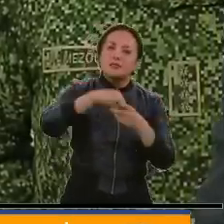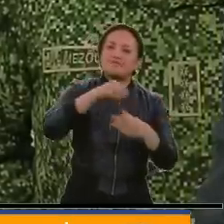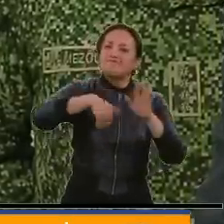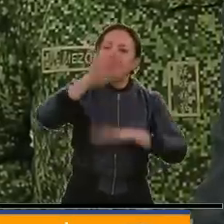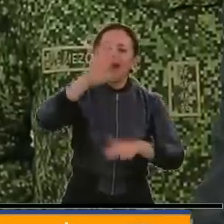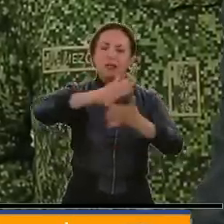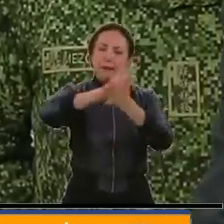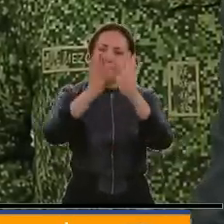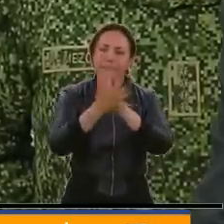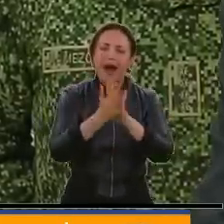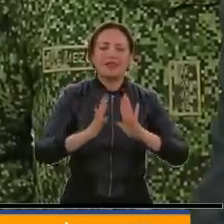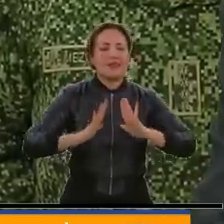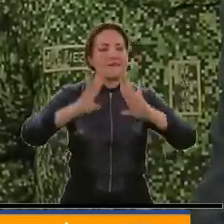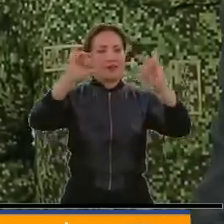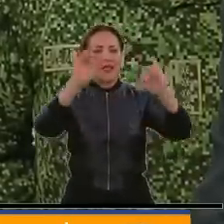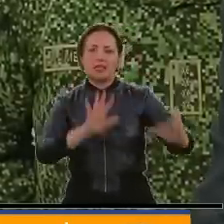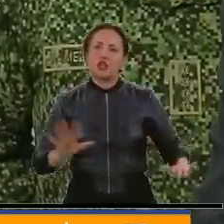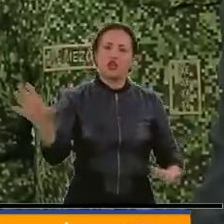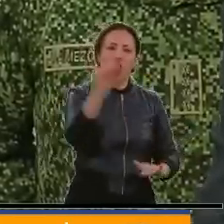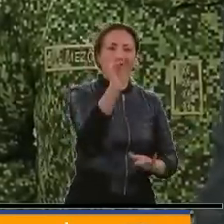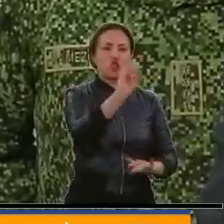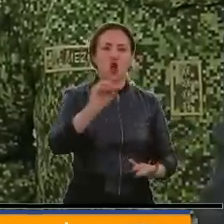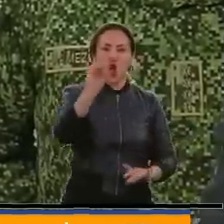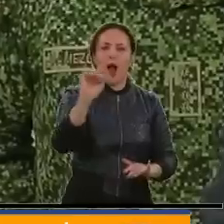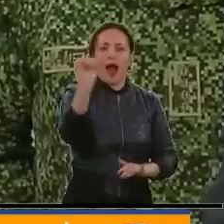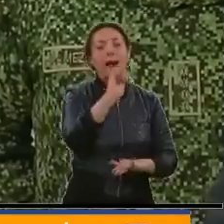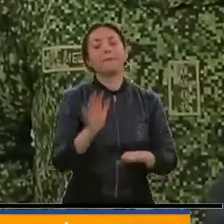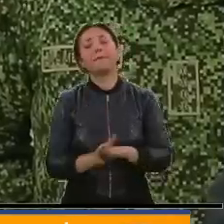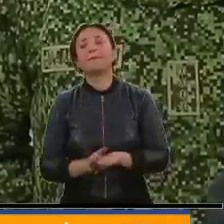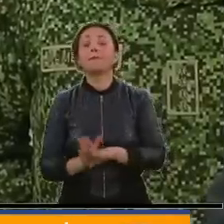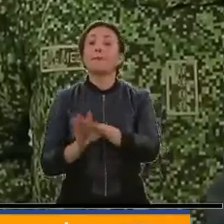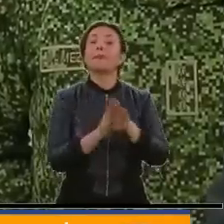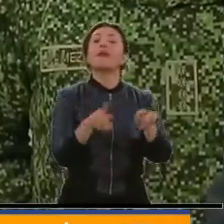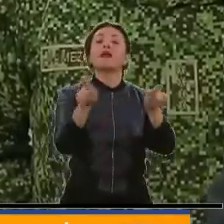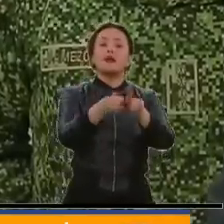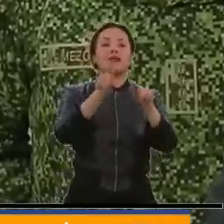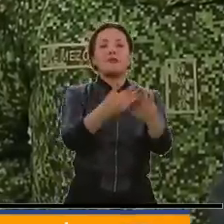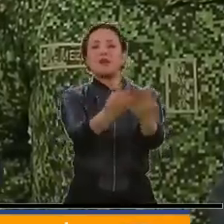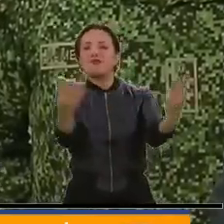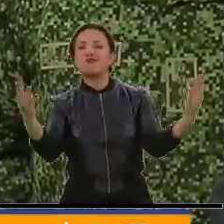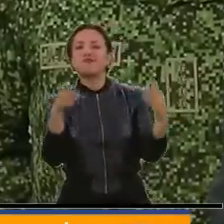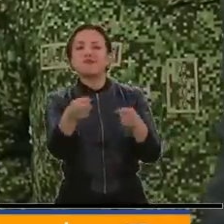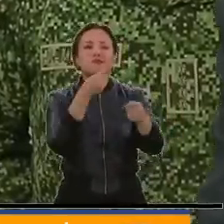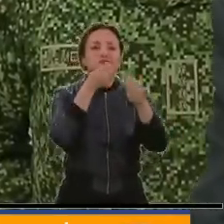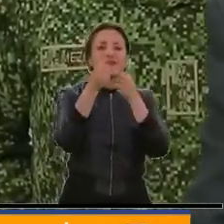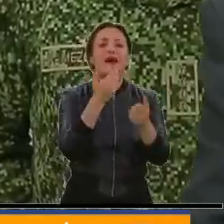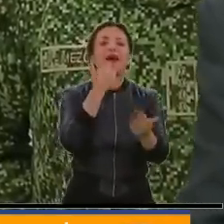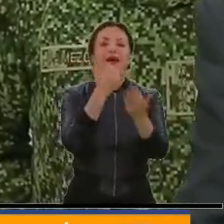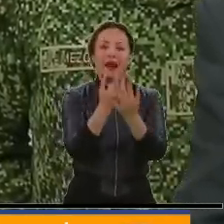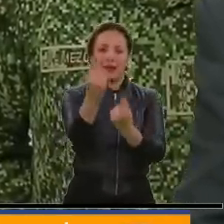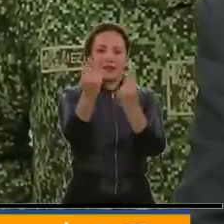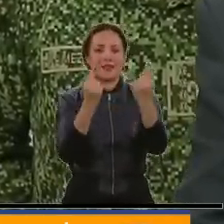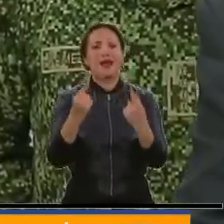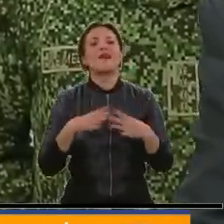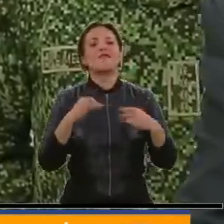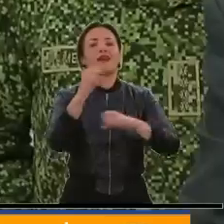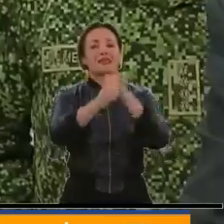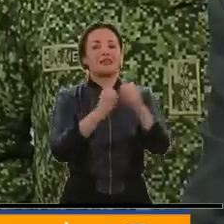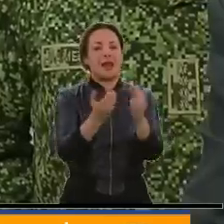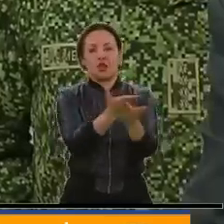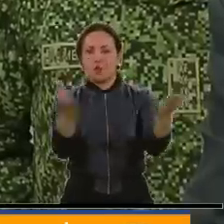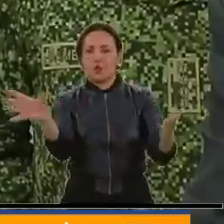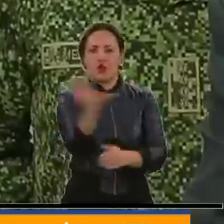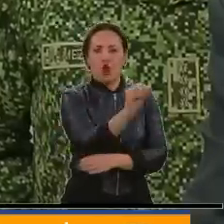felicidad para todos y para todas. Igual a los señores y señoras periodistas que nos acompañan, muchas gracias y feliz año para todos y para